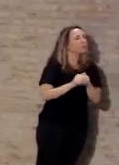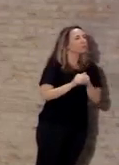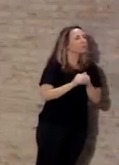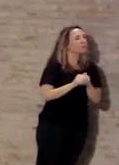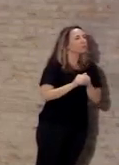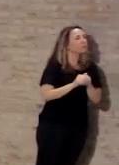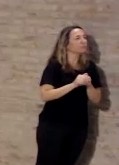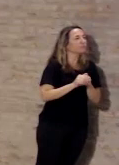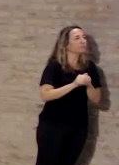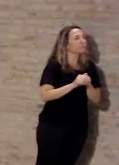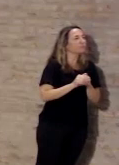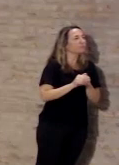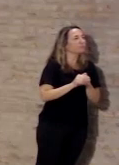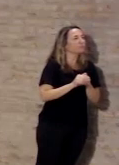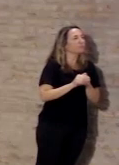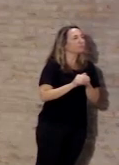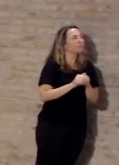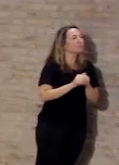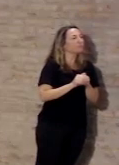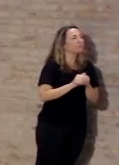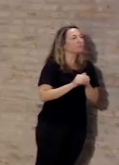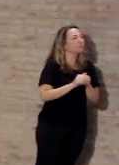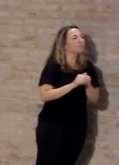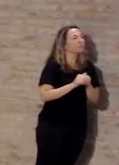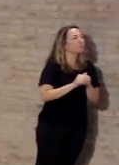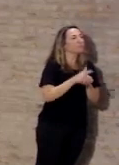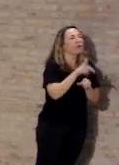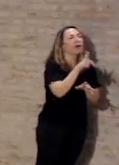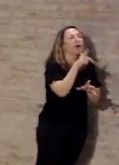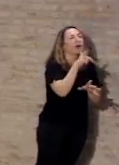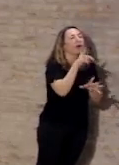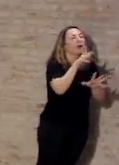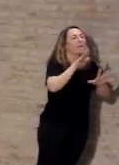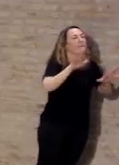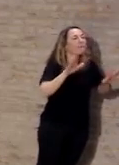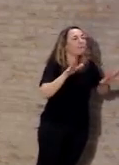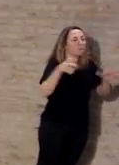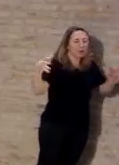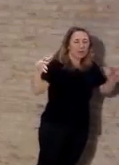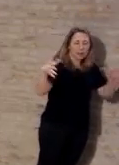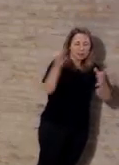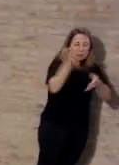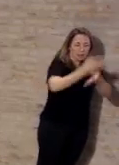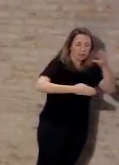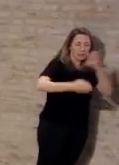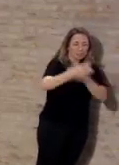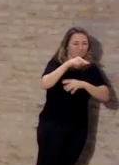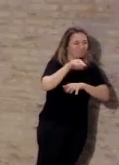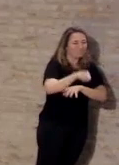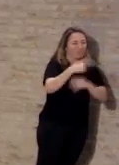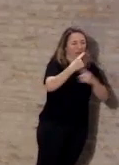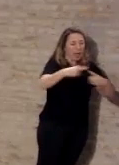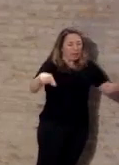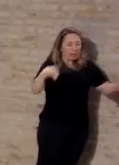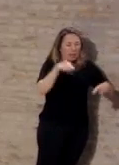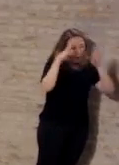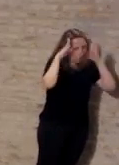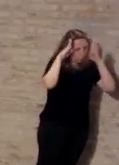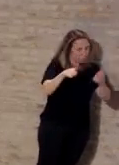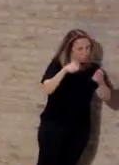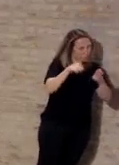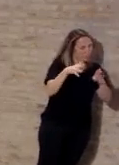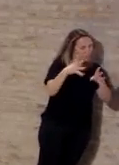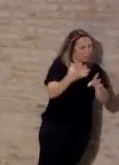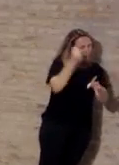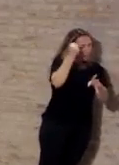uno Este creo que tiene que tener cuestiones específicas en el abordaje de discapacidad no y eso me parece que es